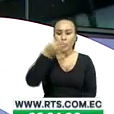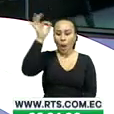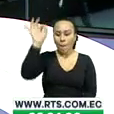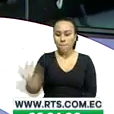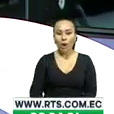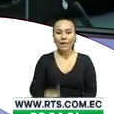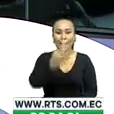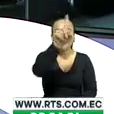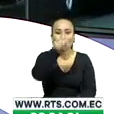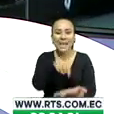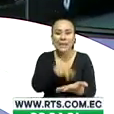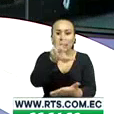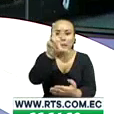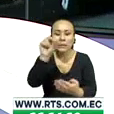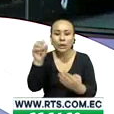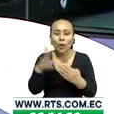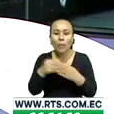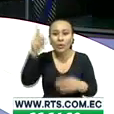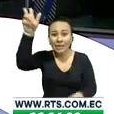$1,300 de multa.